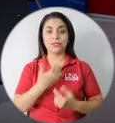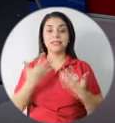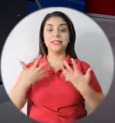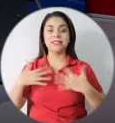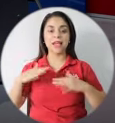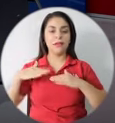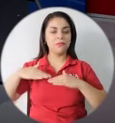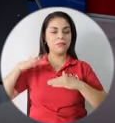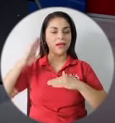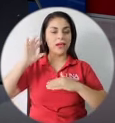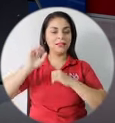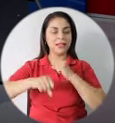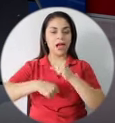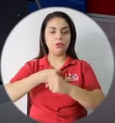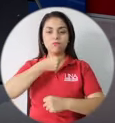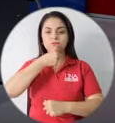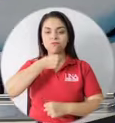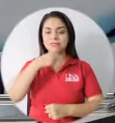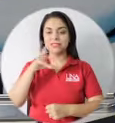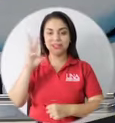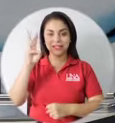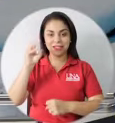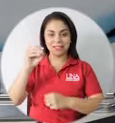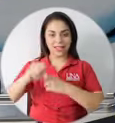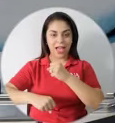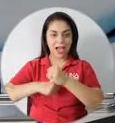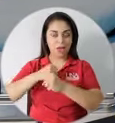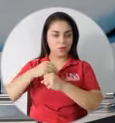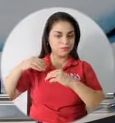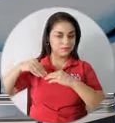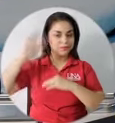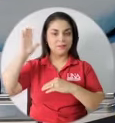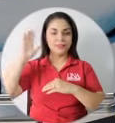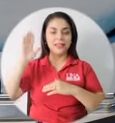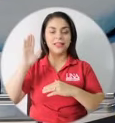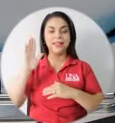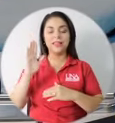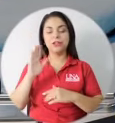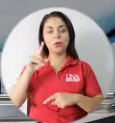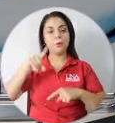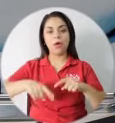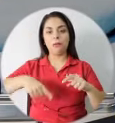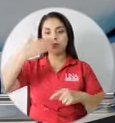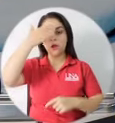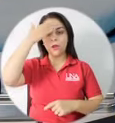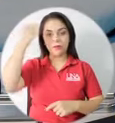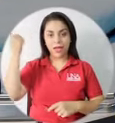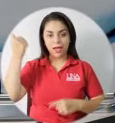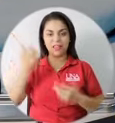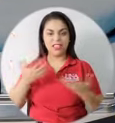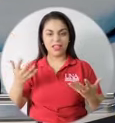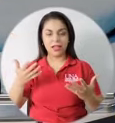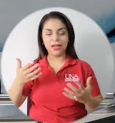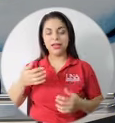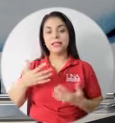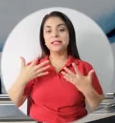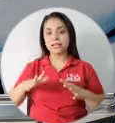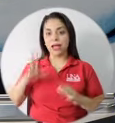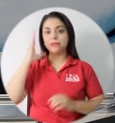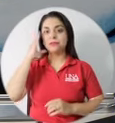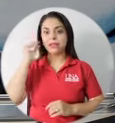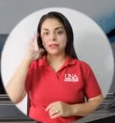estamos pasando los años, los 60 años, no nos podemos quitar eso de haber vivido la cultura del